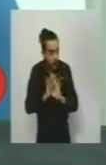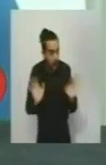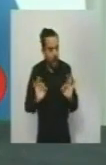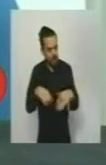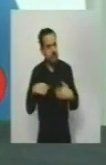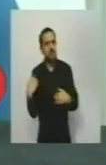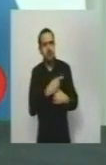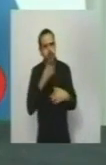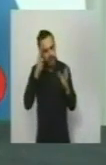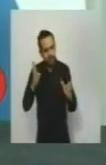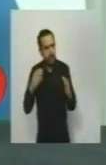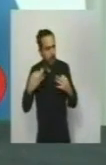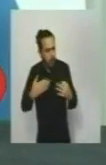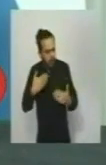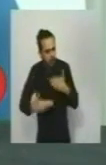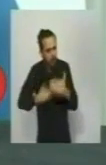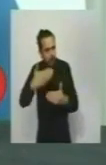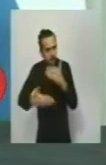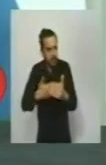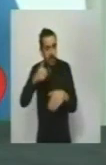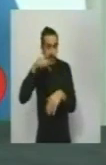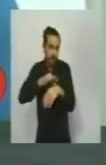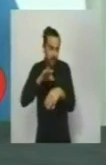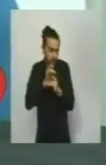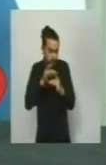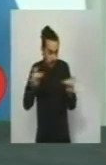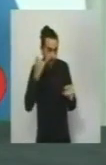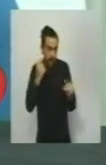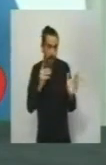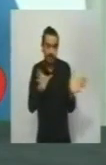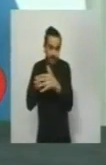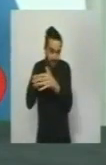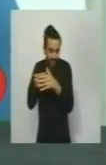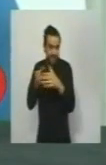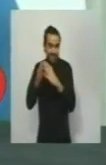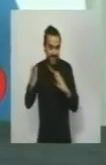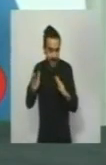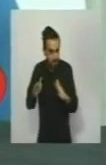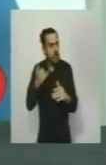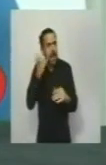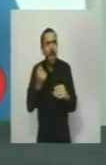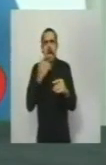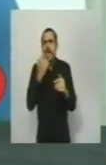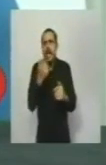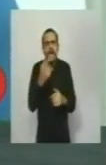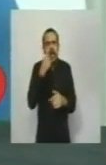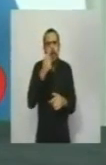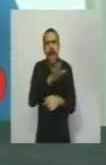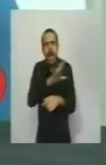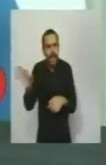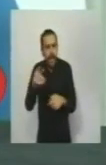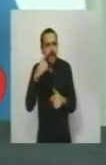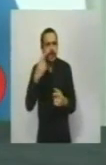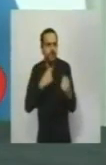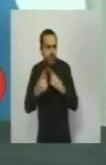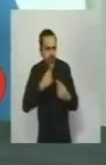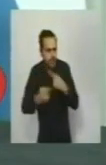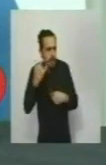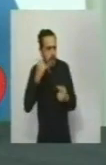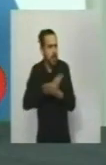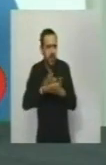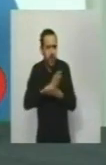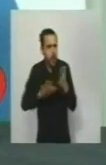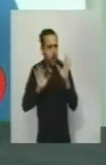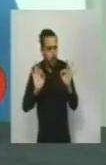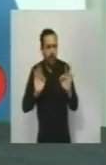de pandemia y de aislamiento casi 1.500 consultas resueltas a distancia. Tenemos en este momento ya puesto en marcha